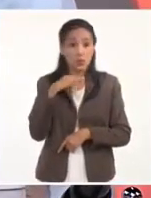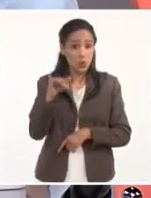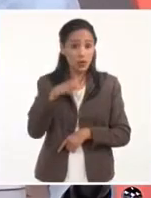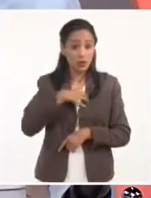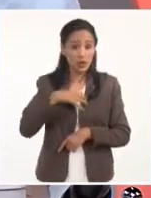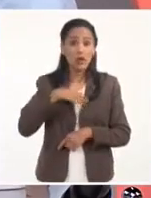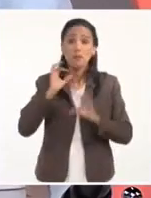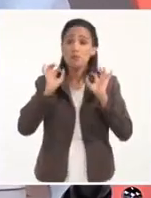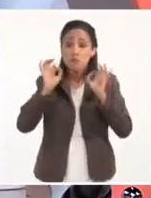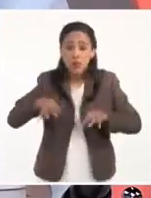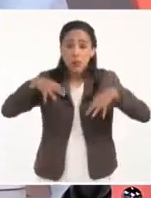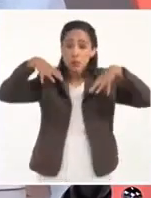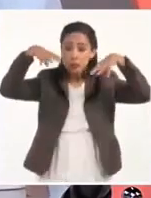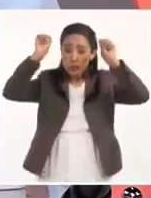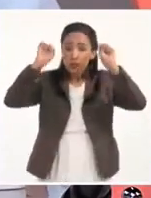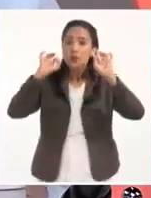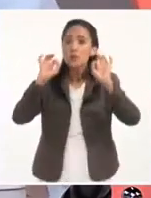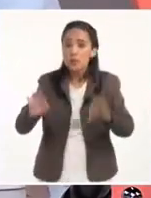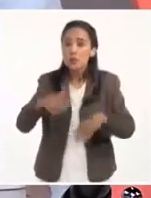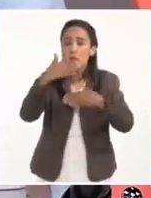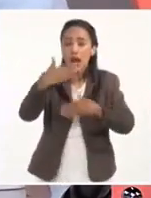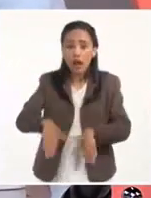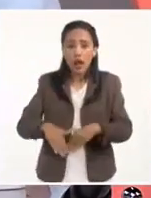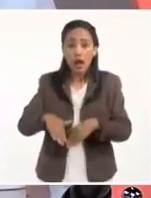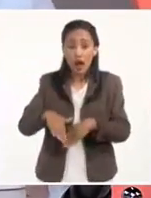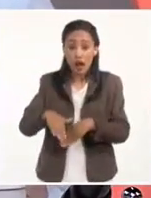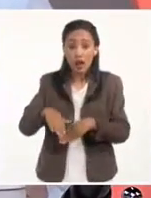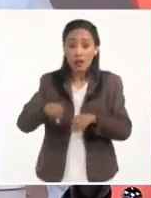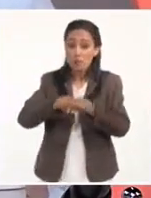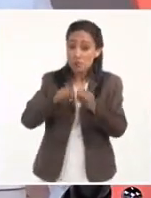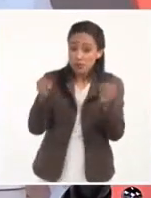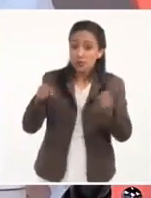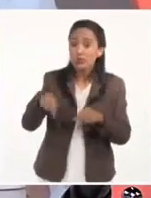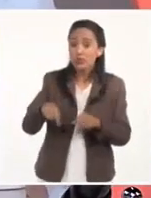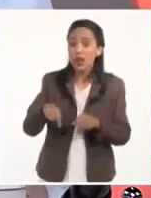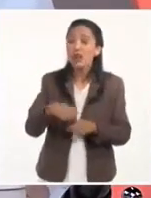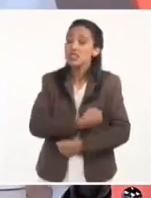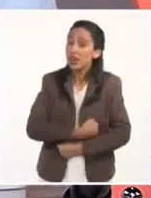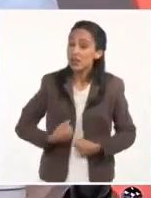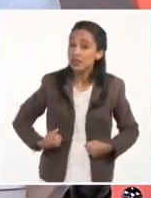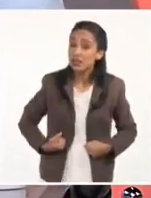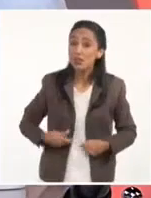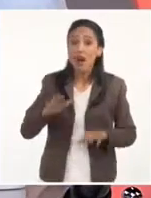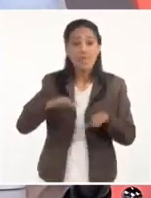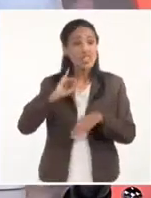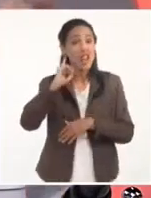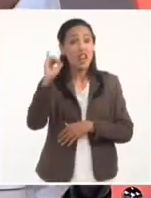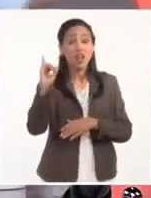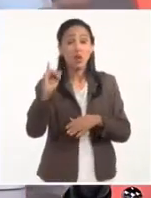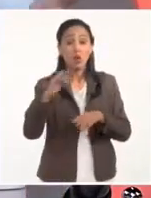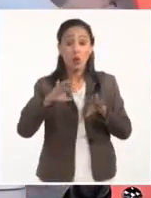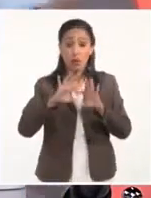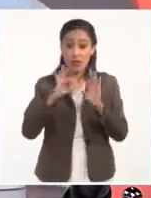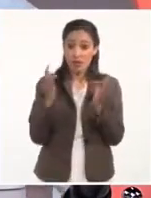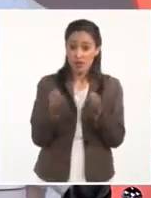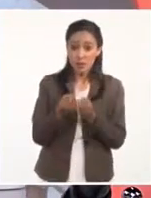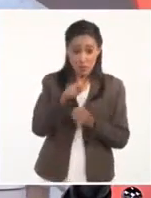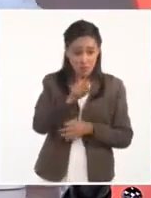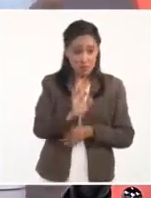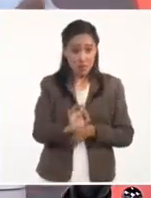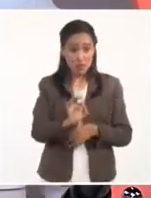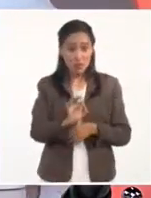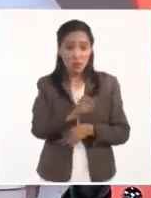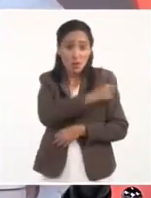mismos salieron la misma calle derrota y que está sacrificando lejos de su familia cuidando al pueblo ese pueblo sé quién va a contener la violencia